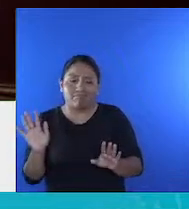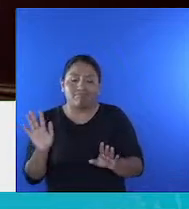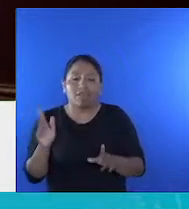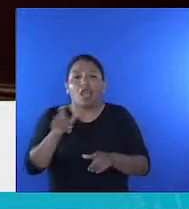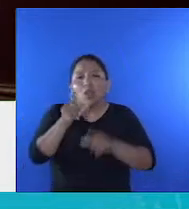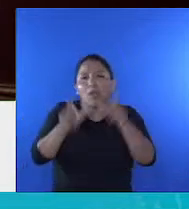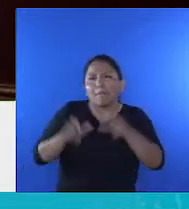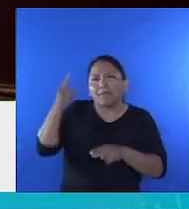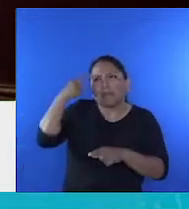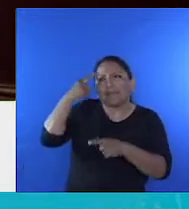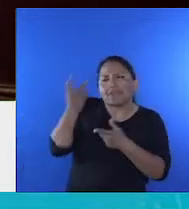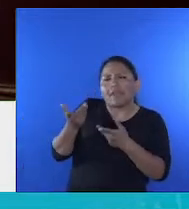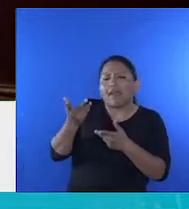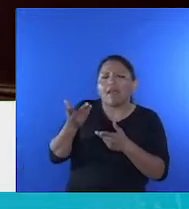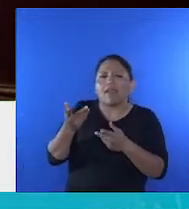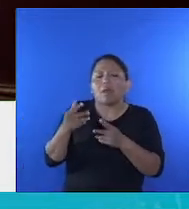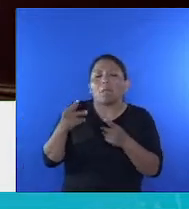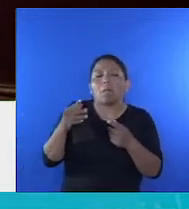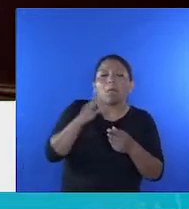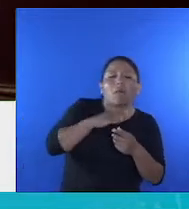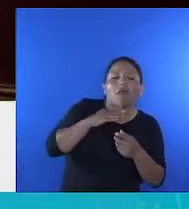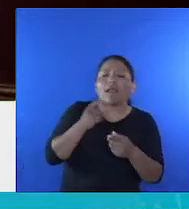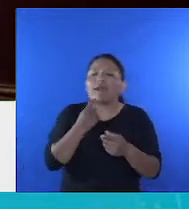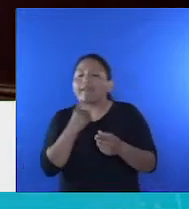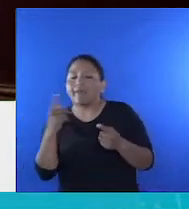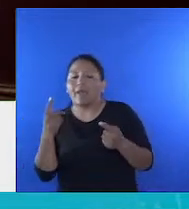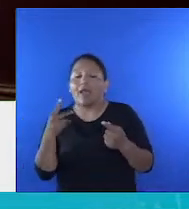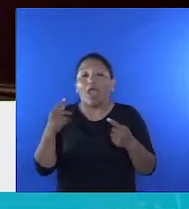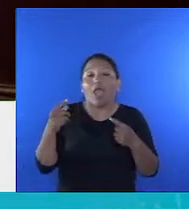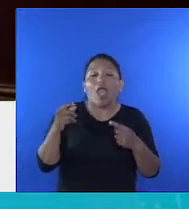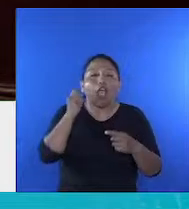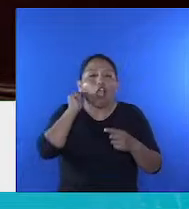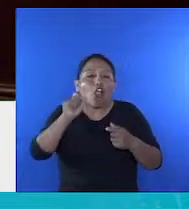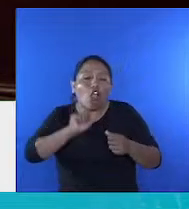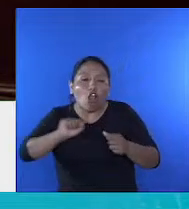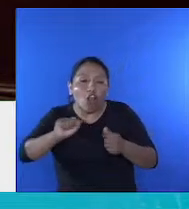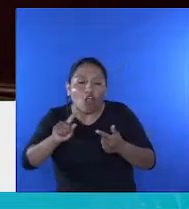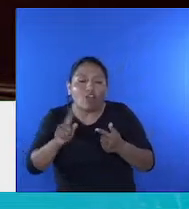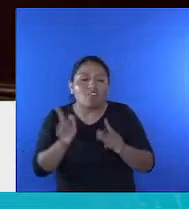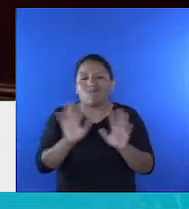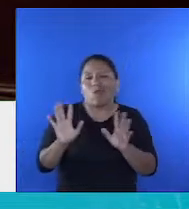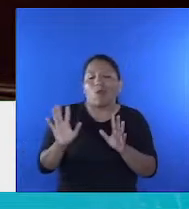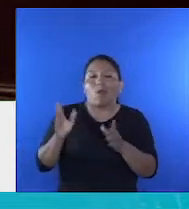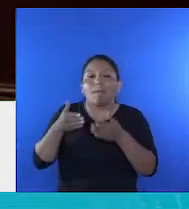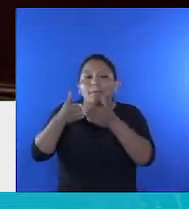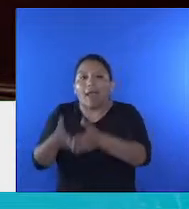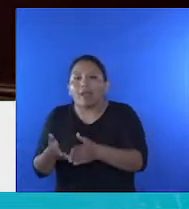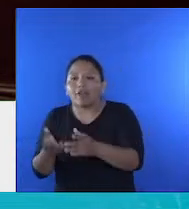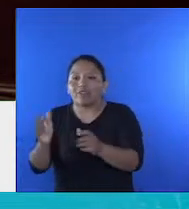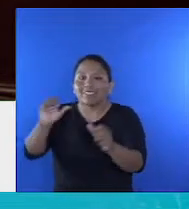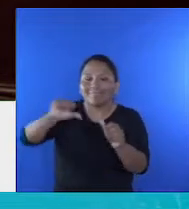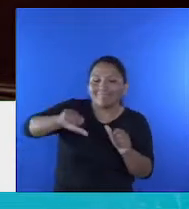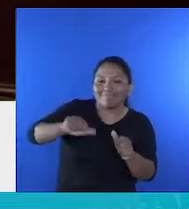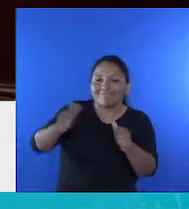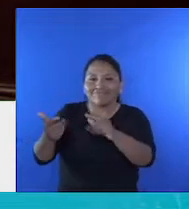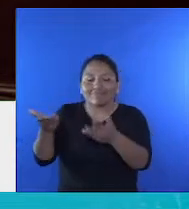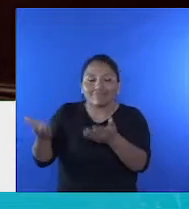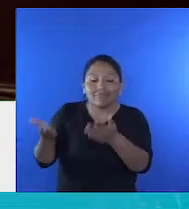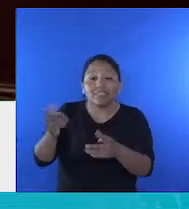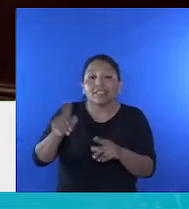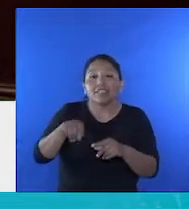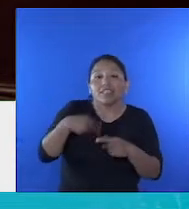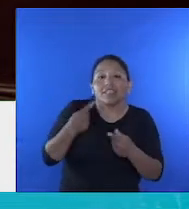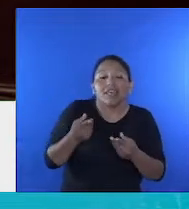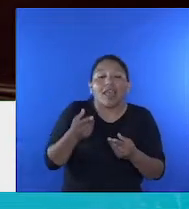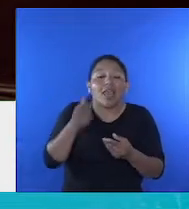pensaron que se trataba de una especie de Boca River, en donde en lugar de goles se contaban aviones y barcos hundidos. Otros ocultaban haber vivado